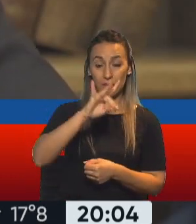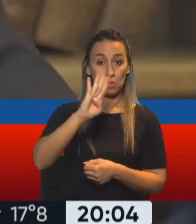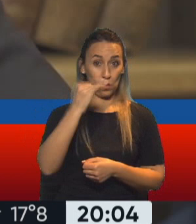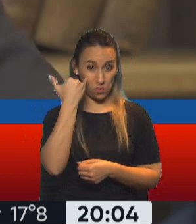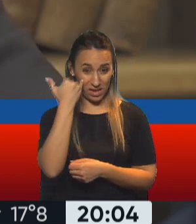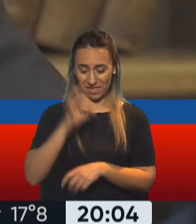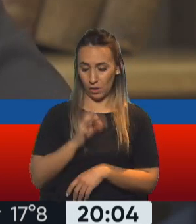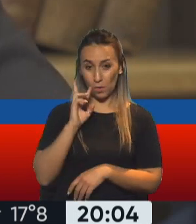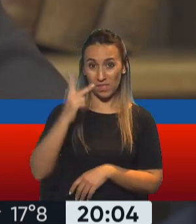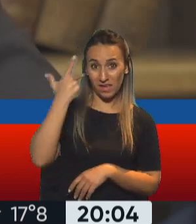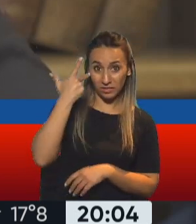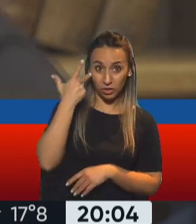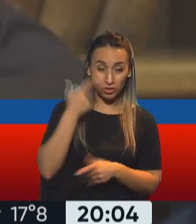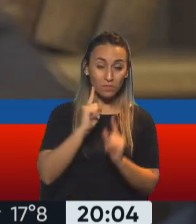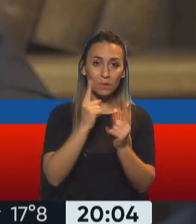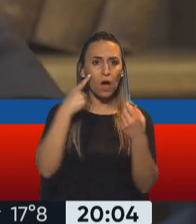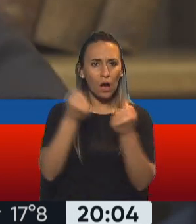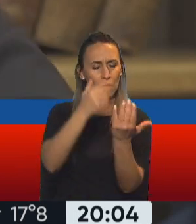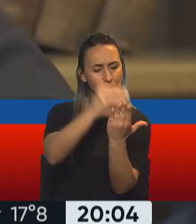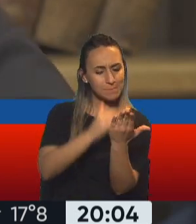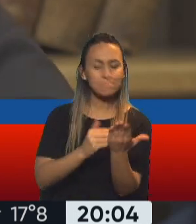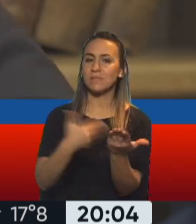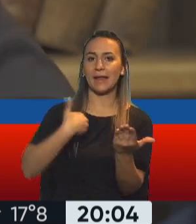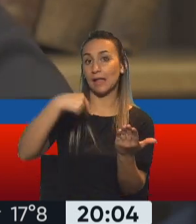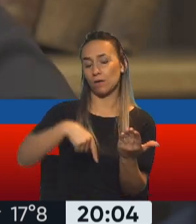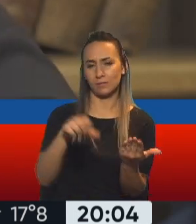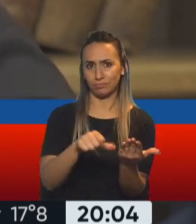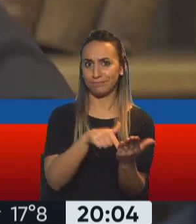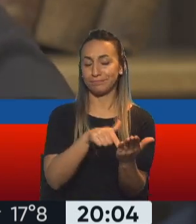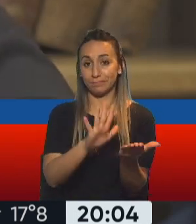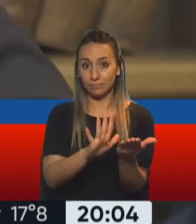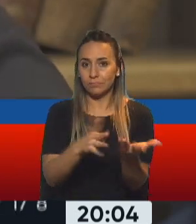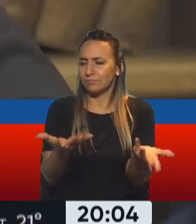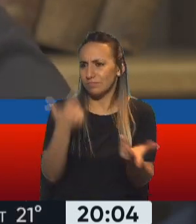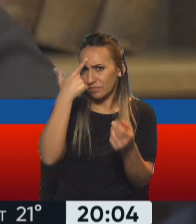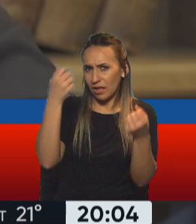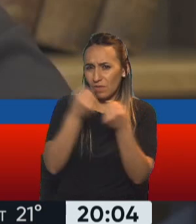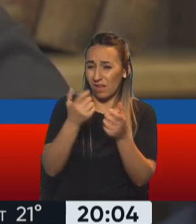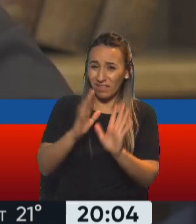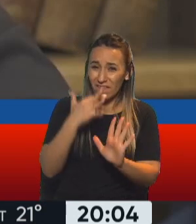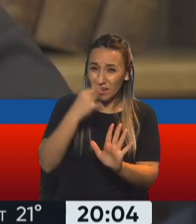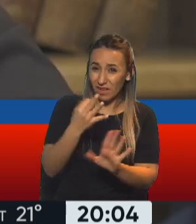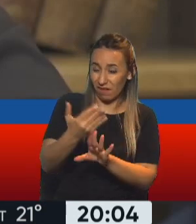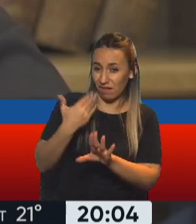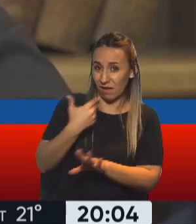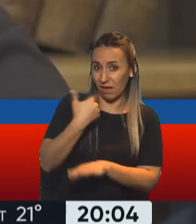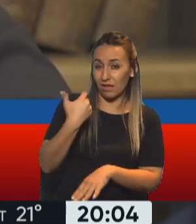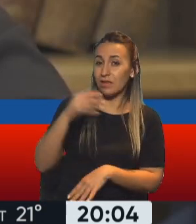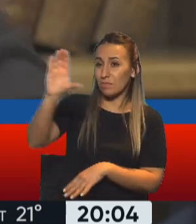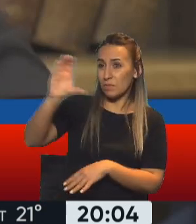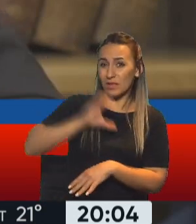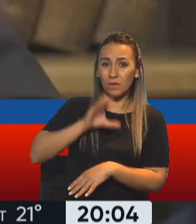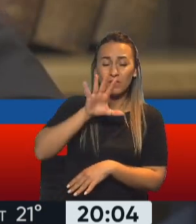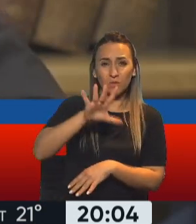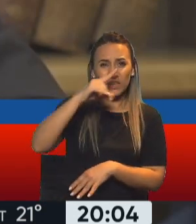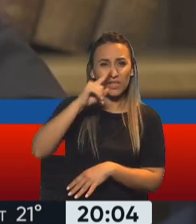enfrentar. Es algo que desde el punto de vista de la sostenibilidad de la deuda pública fue un absurdo total haber tomado un préstamo de 57.000 millones de